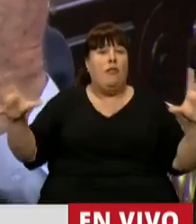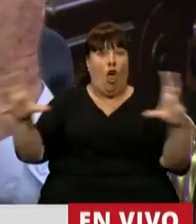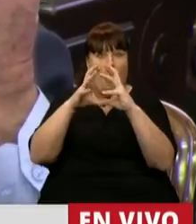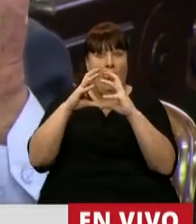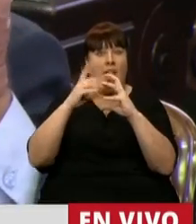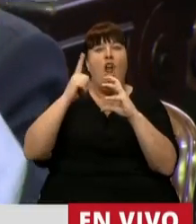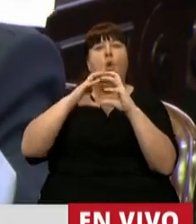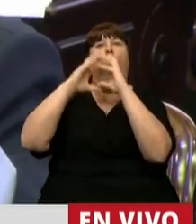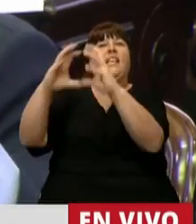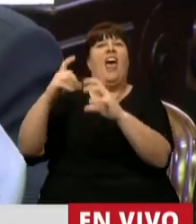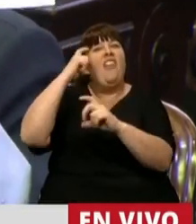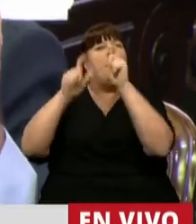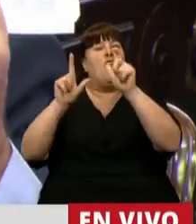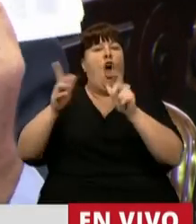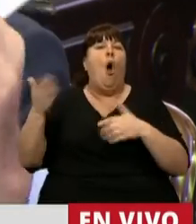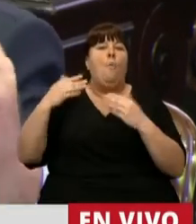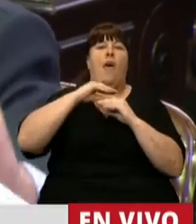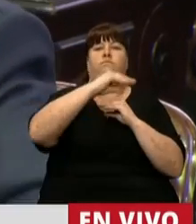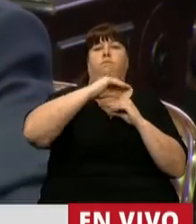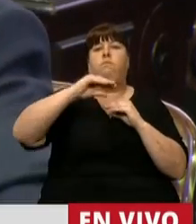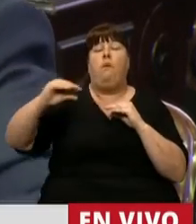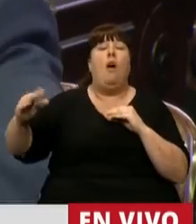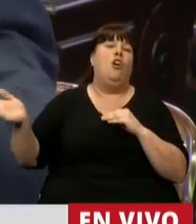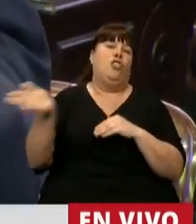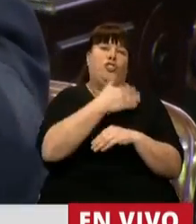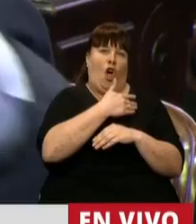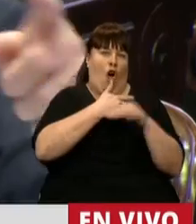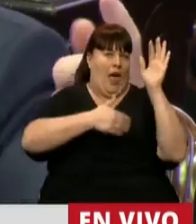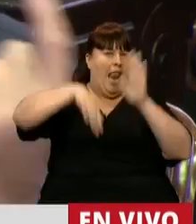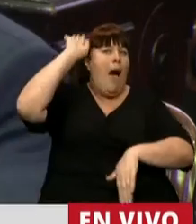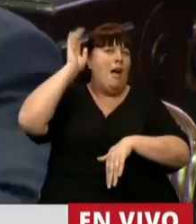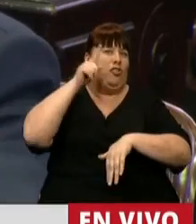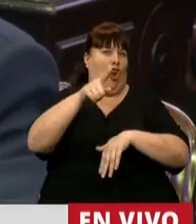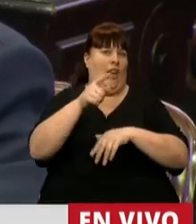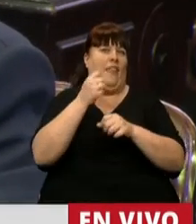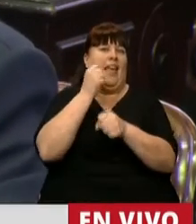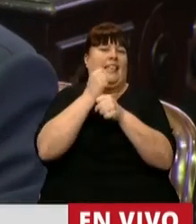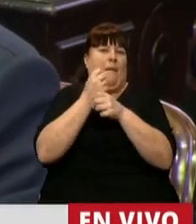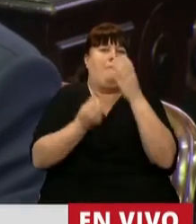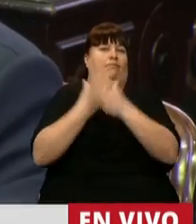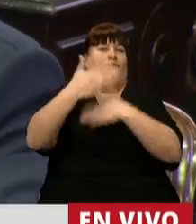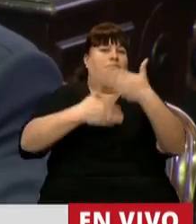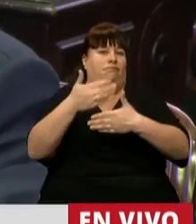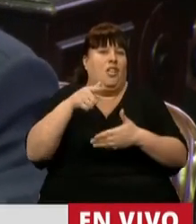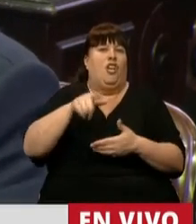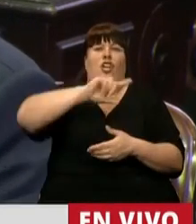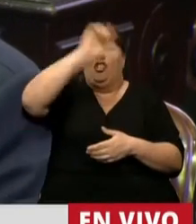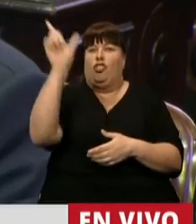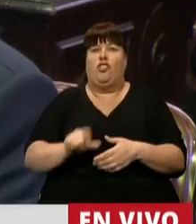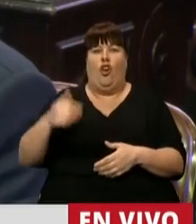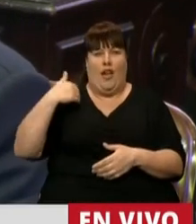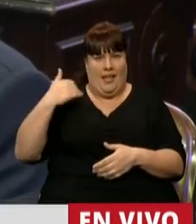torta no se distribuya entre 10, sino que pueda ser distribuido entre la gran mayoría de los emprendedores que están distribuidos